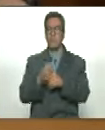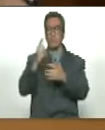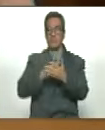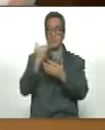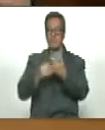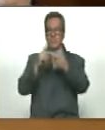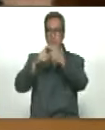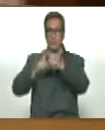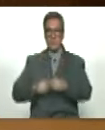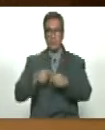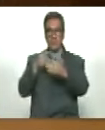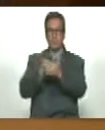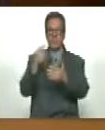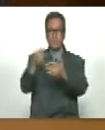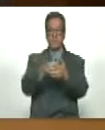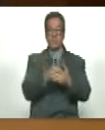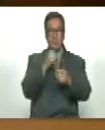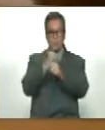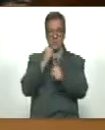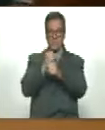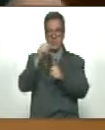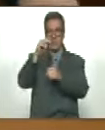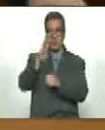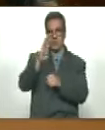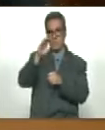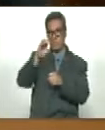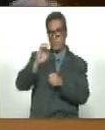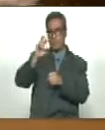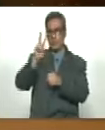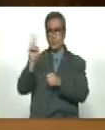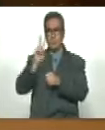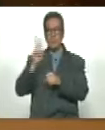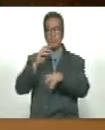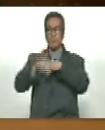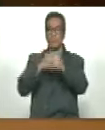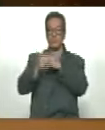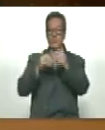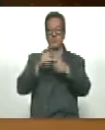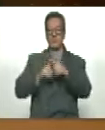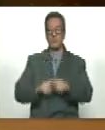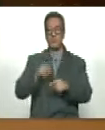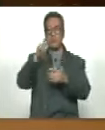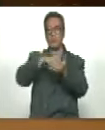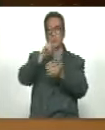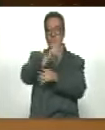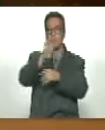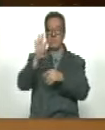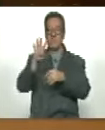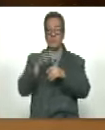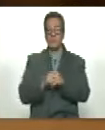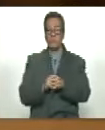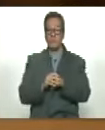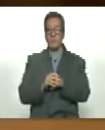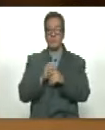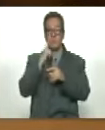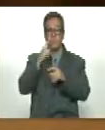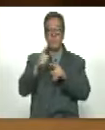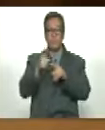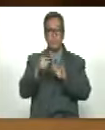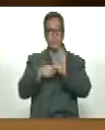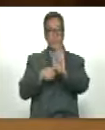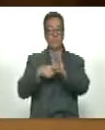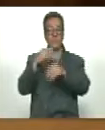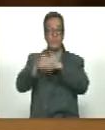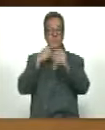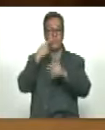Proyecto de presupuesto de ingresos y gastos operativos del Banco Central de Venezuela correspondiente al ejercicio fiscal 2024. Sí, sírvanse